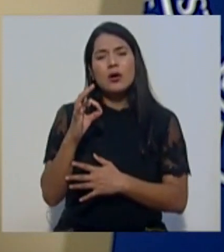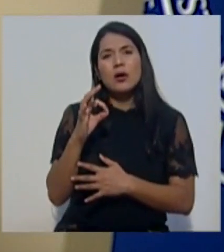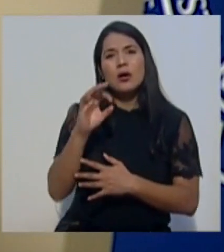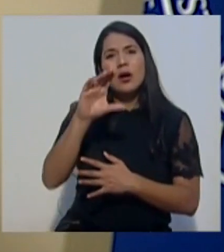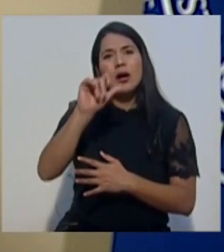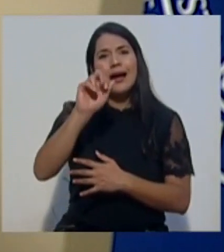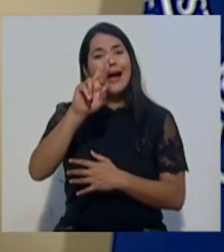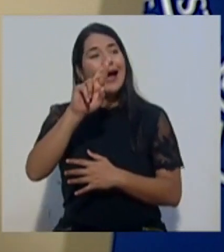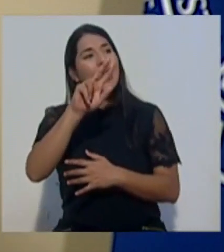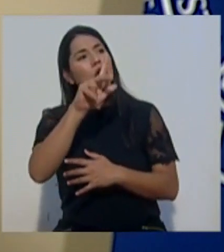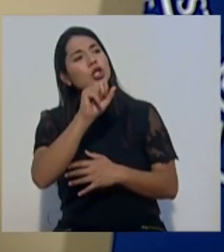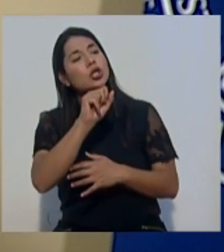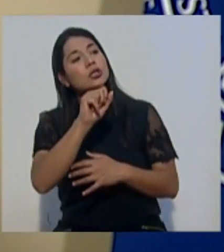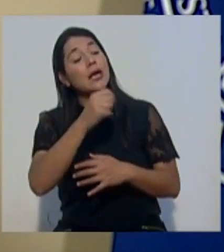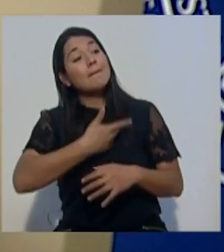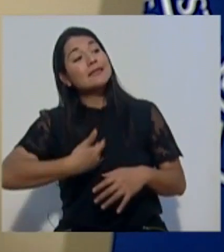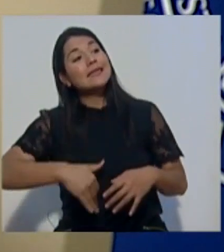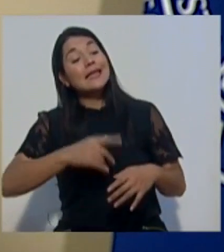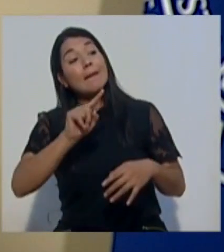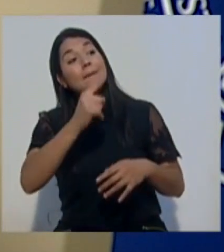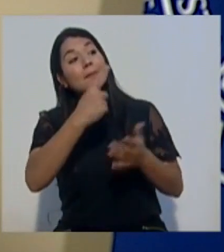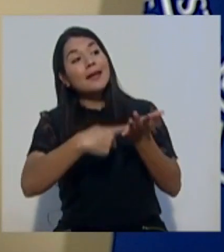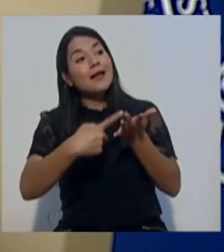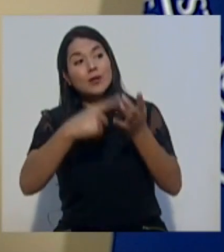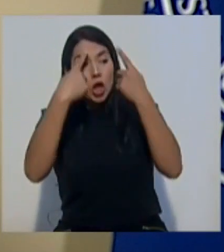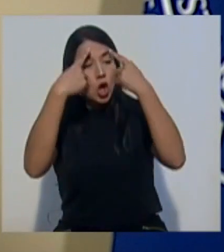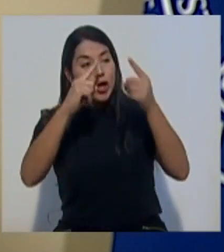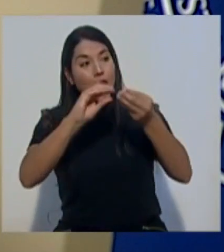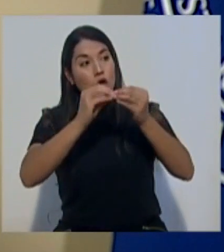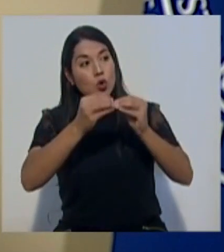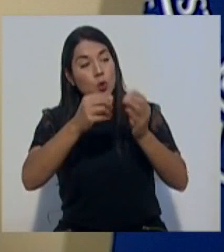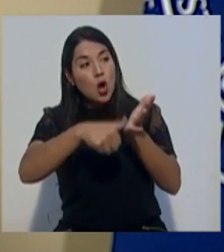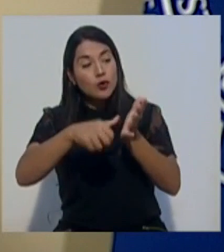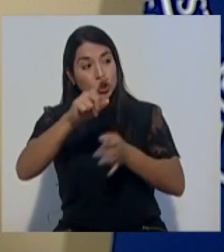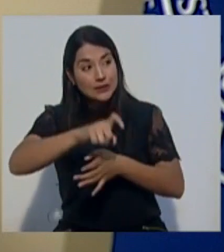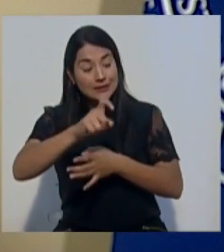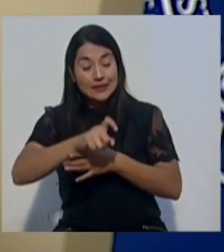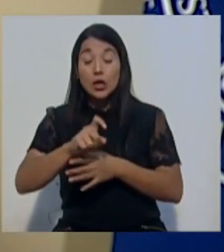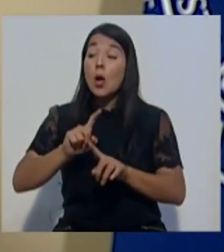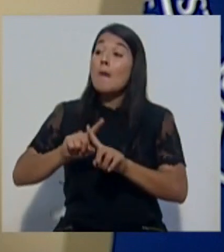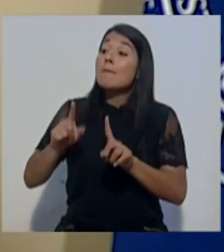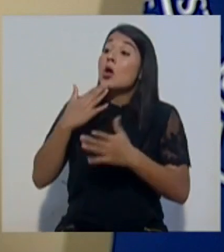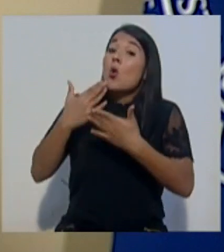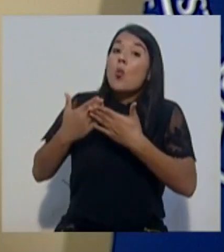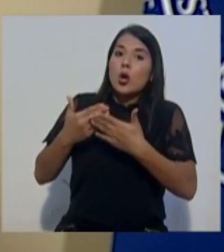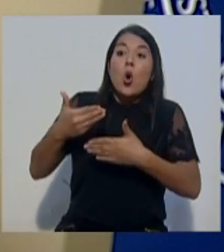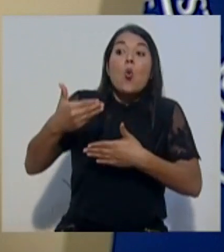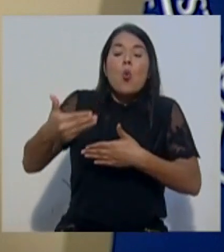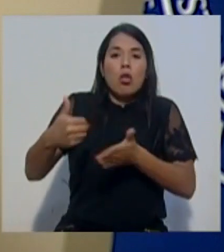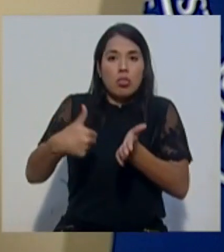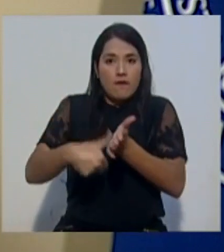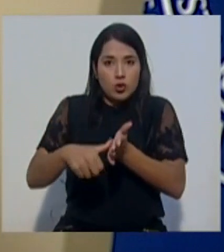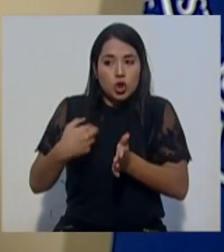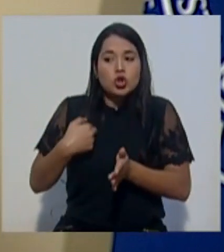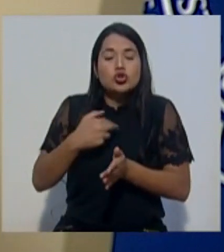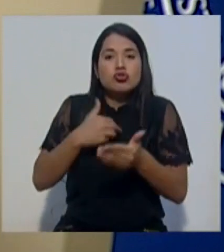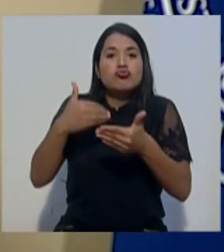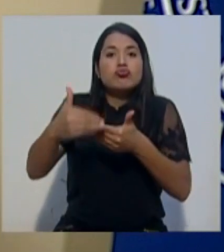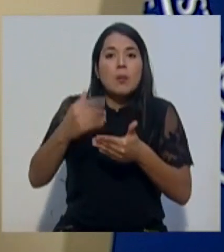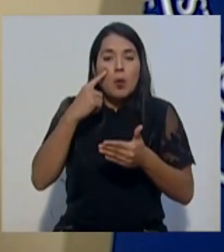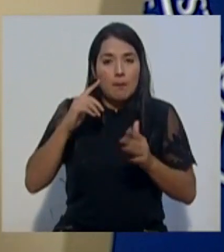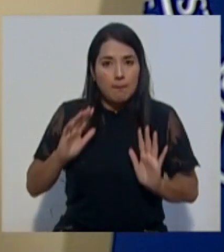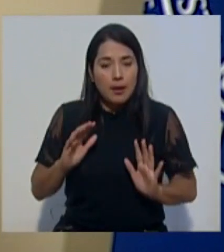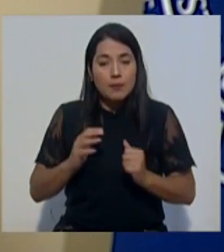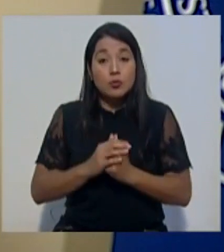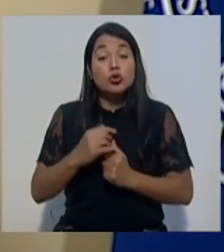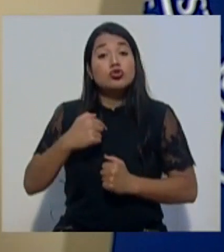debate. Interés generalizado de que eso sea una ley de la República. Pero bueno, en el momento de la votación se verá eso